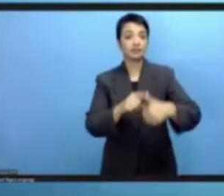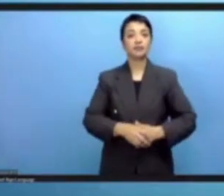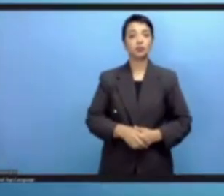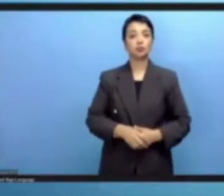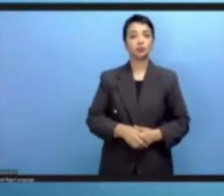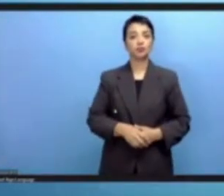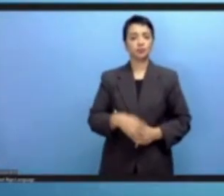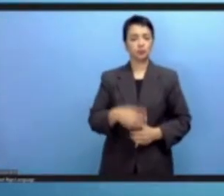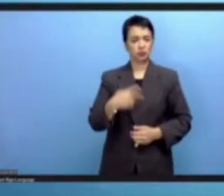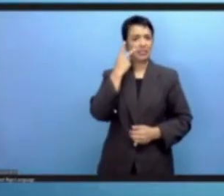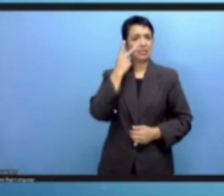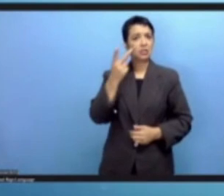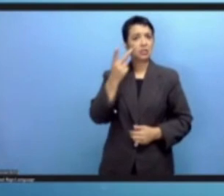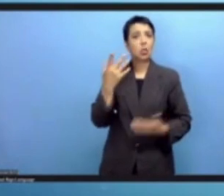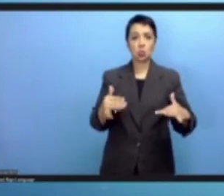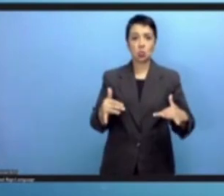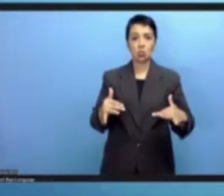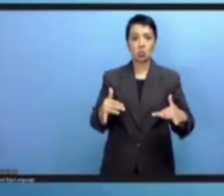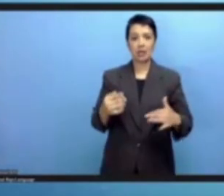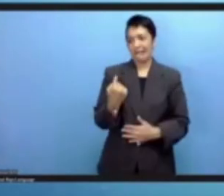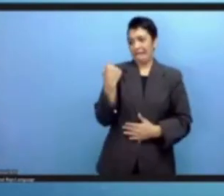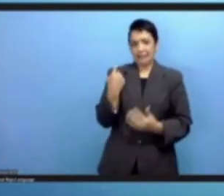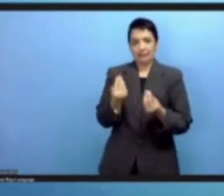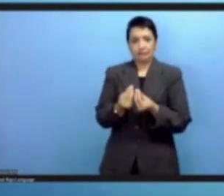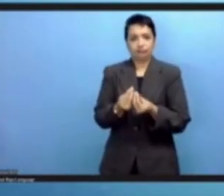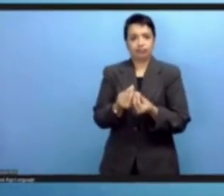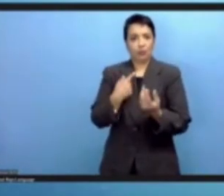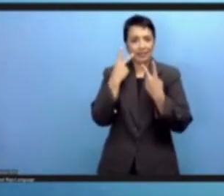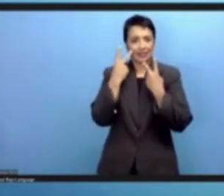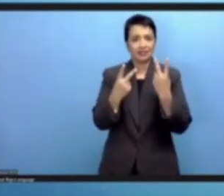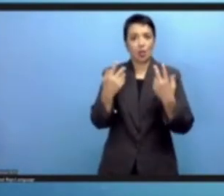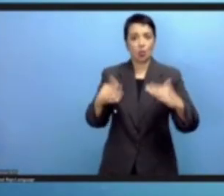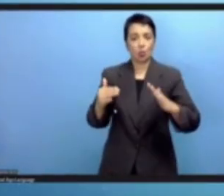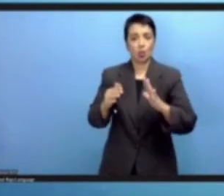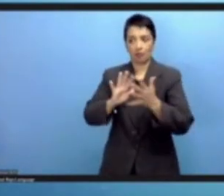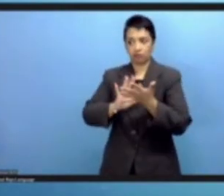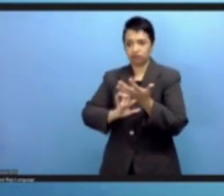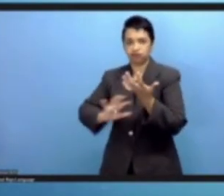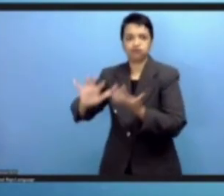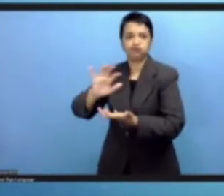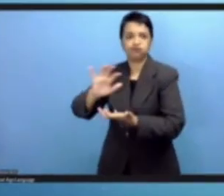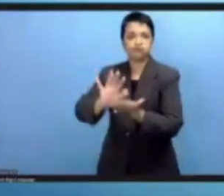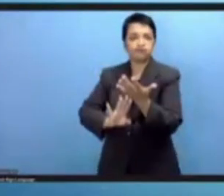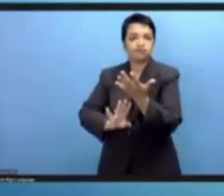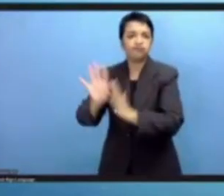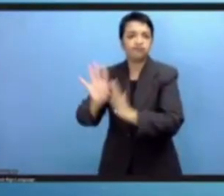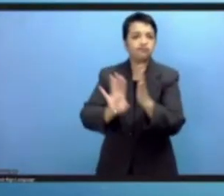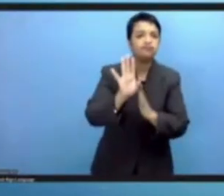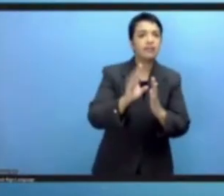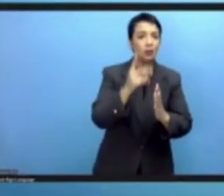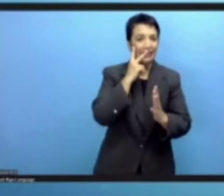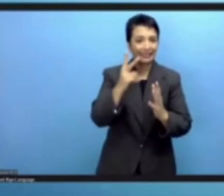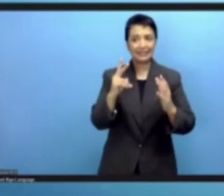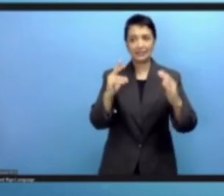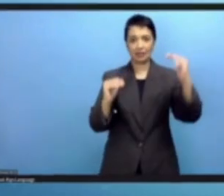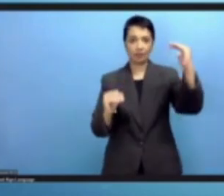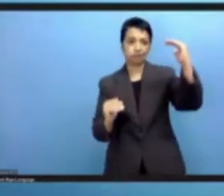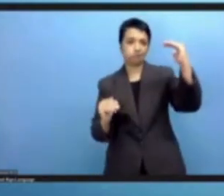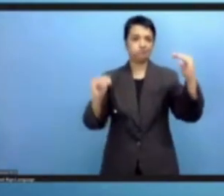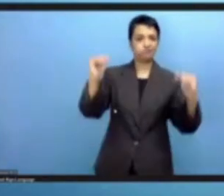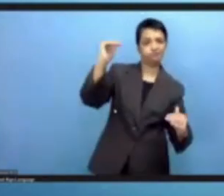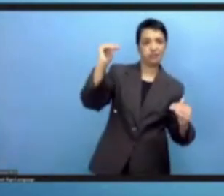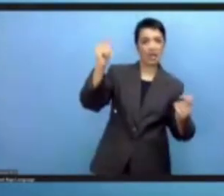en primer lugar todas estas crisis recientes son creadas y exacerbadas por